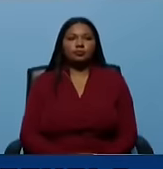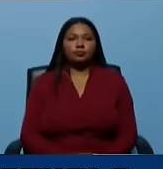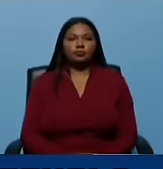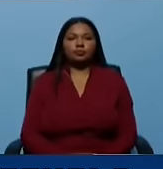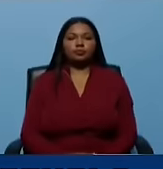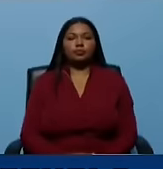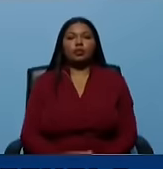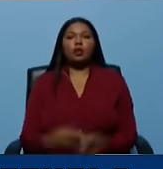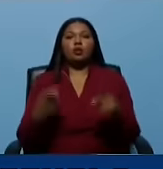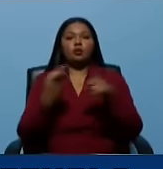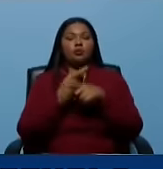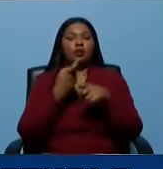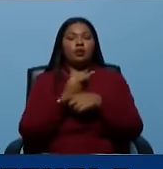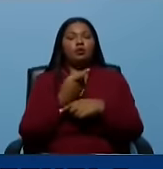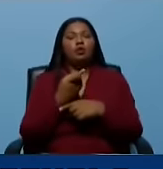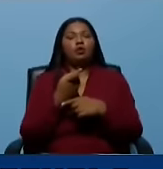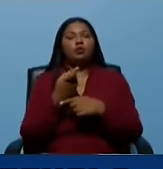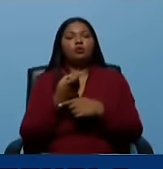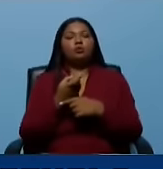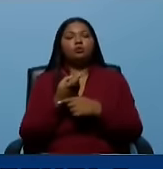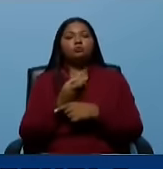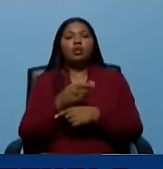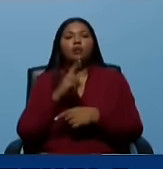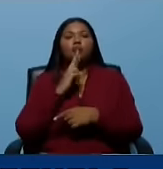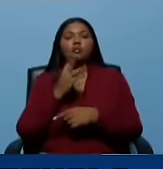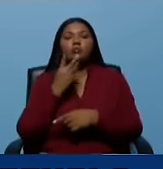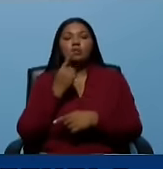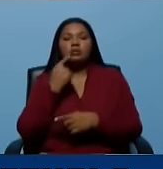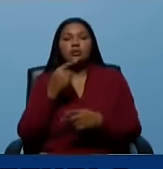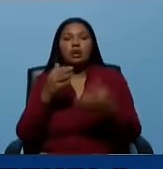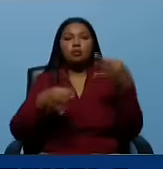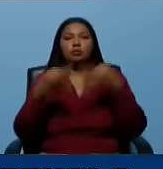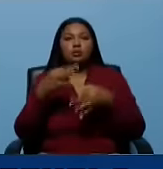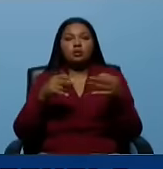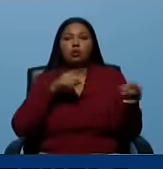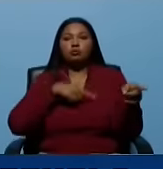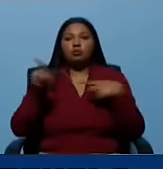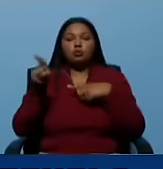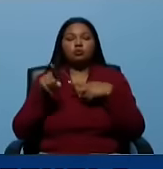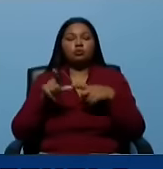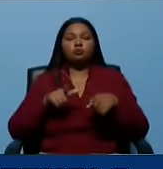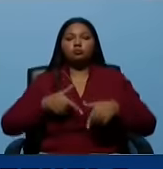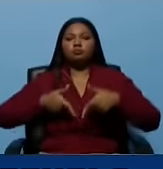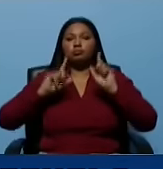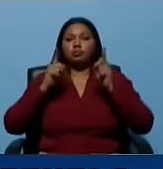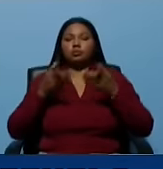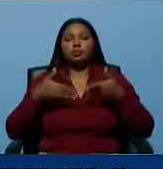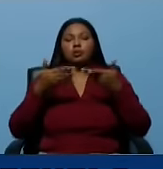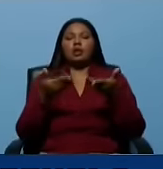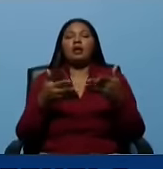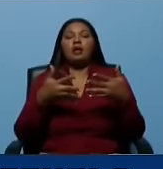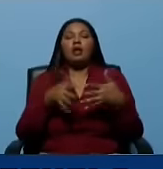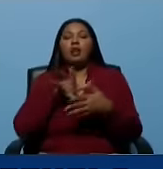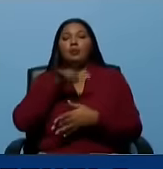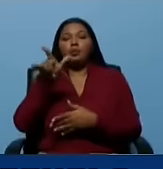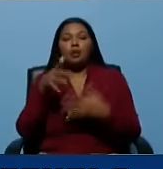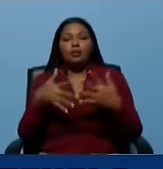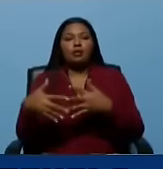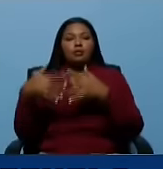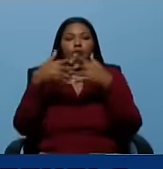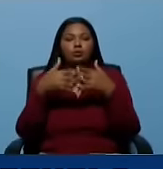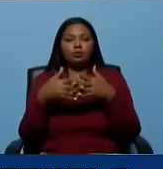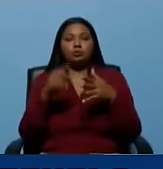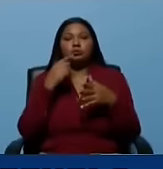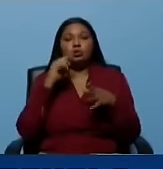gobierno dominicano eh trata de lavarse las manos y dice que la justicia fue la que autorizó entregar a Estados Unidos el avión dicen